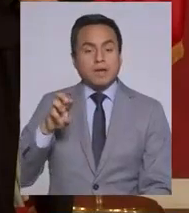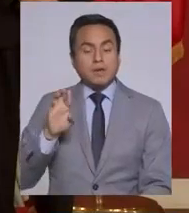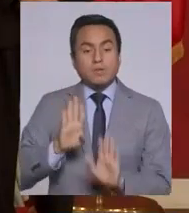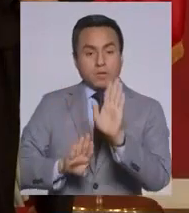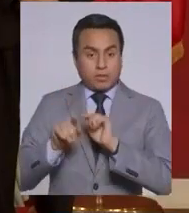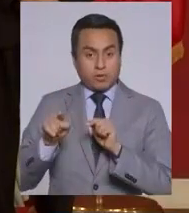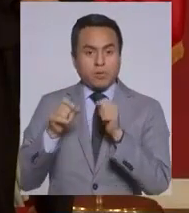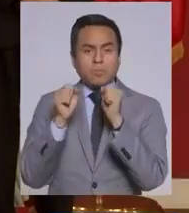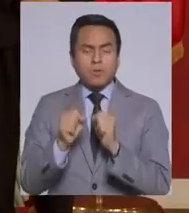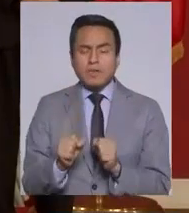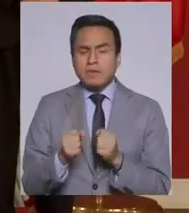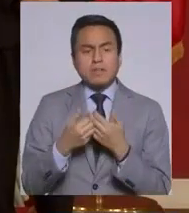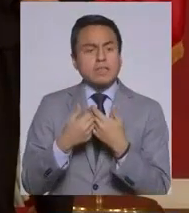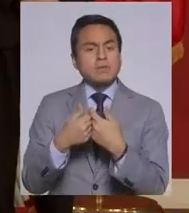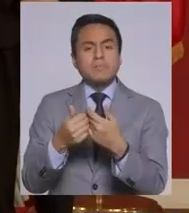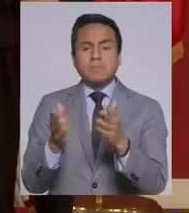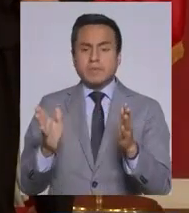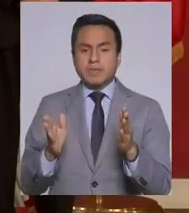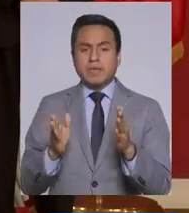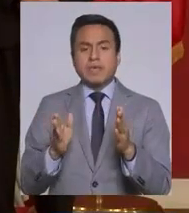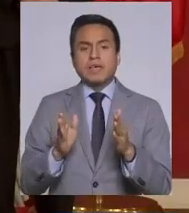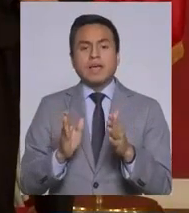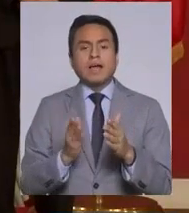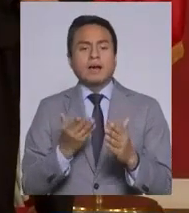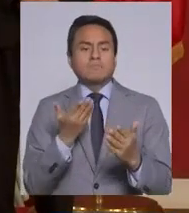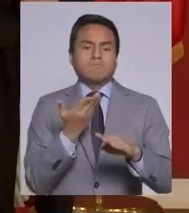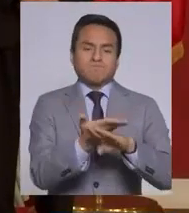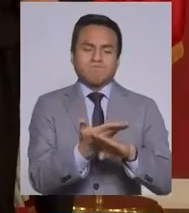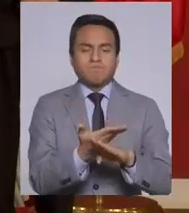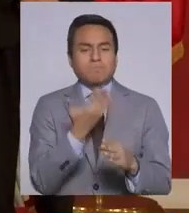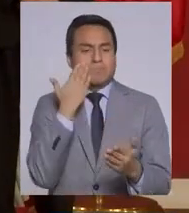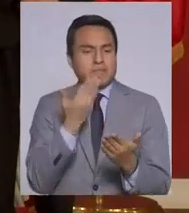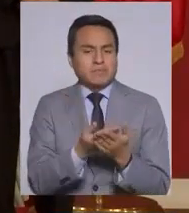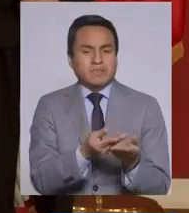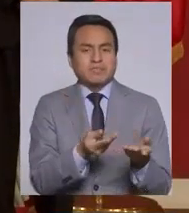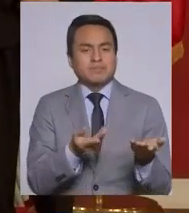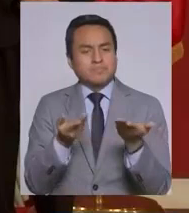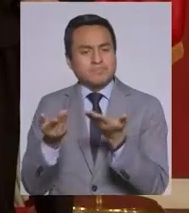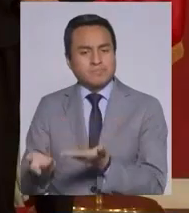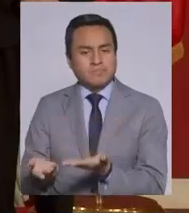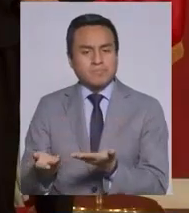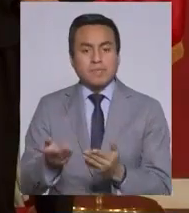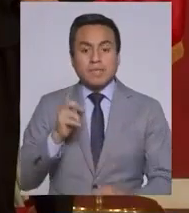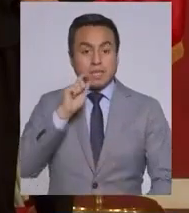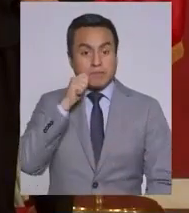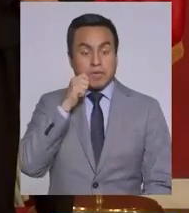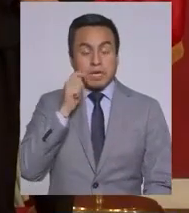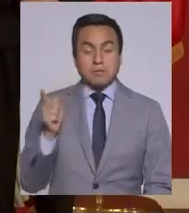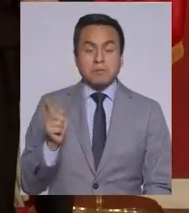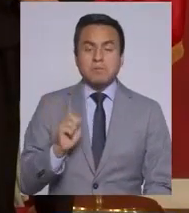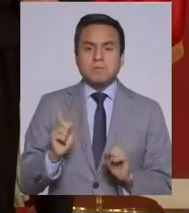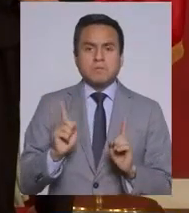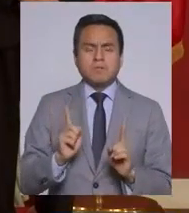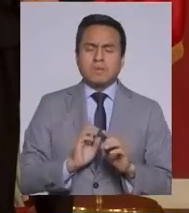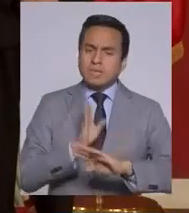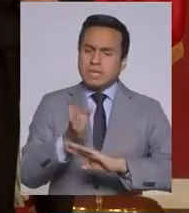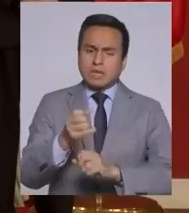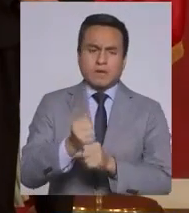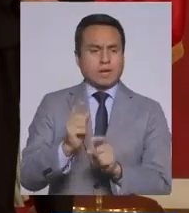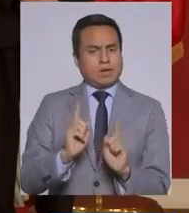cuidador podrá libremente acogerse a este beneficio y por tanto no tener que ir a